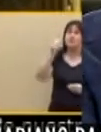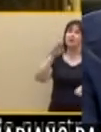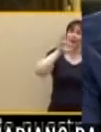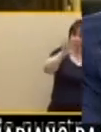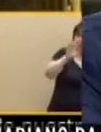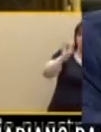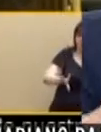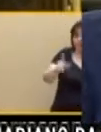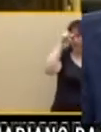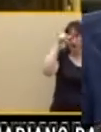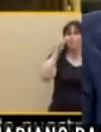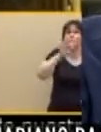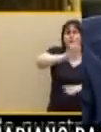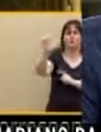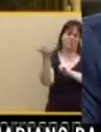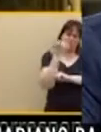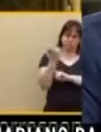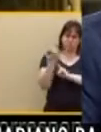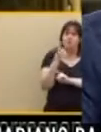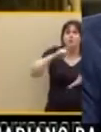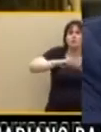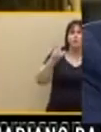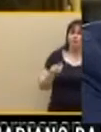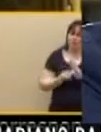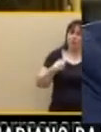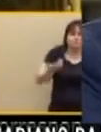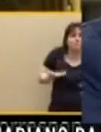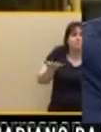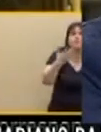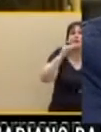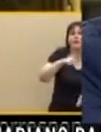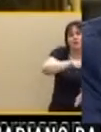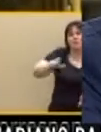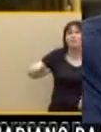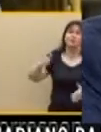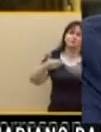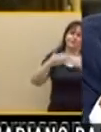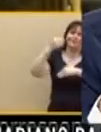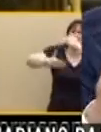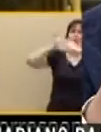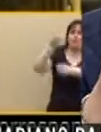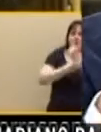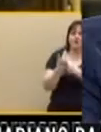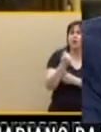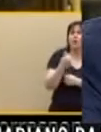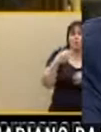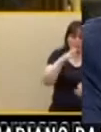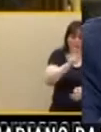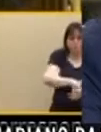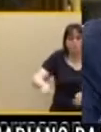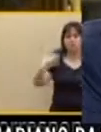no está ni siquiera imputados todo eso a ella le lleva algo a decir algo que en lo que insiste también para unir esas que yo creo que es la debilidad fundamental